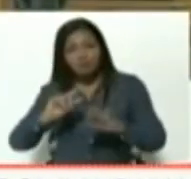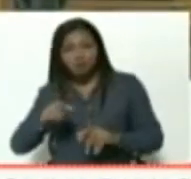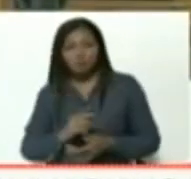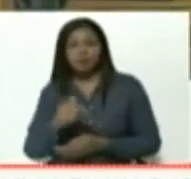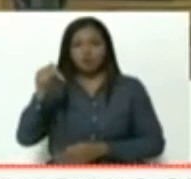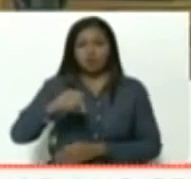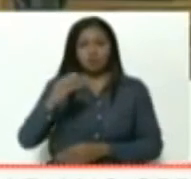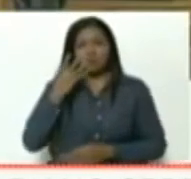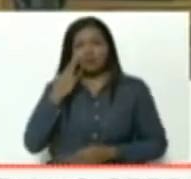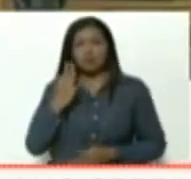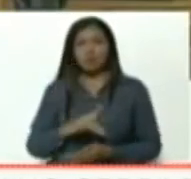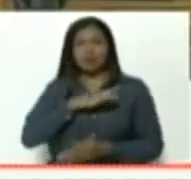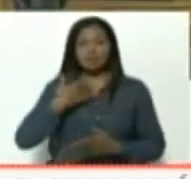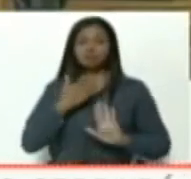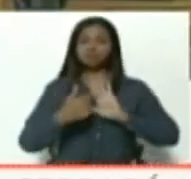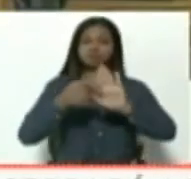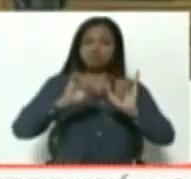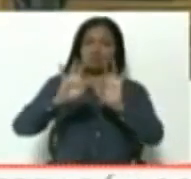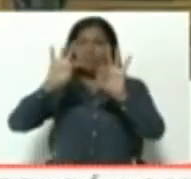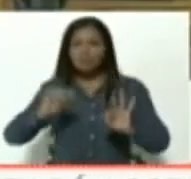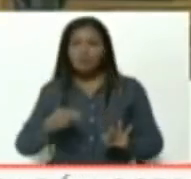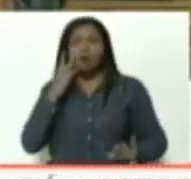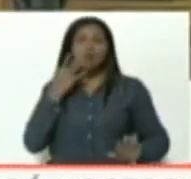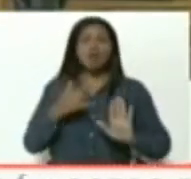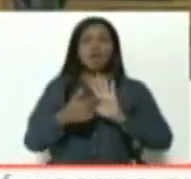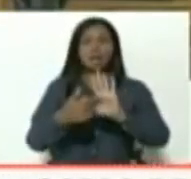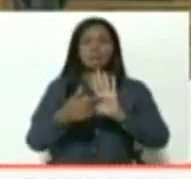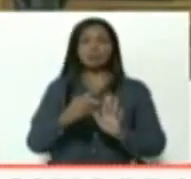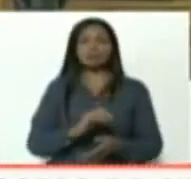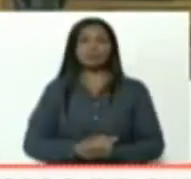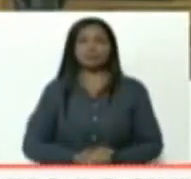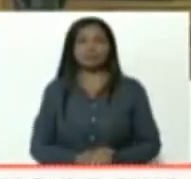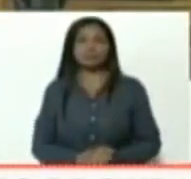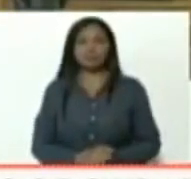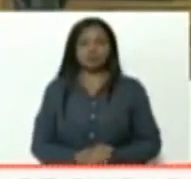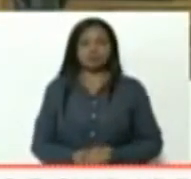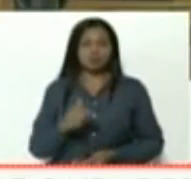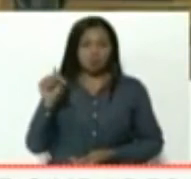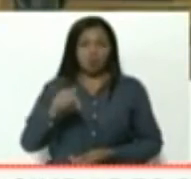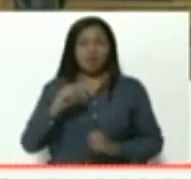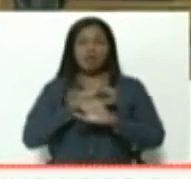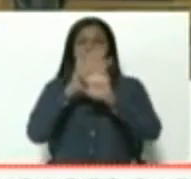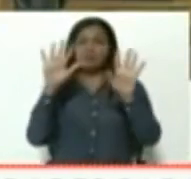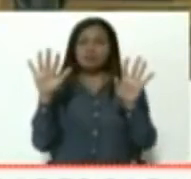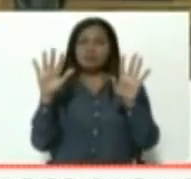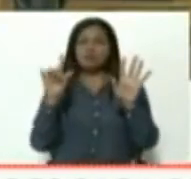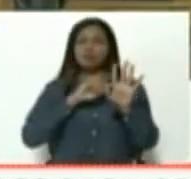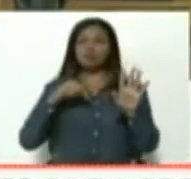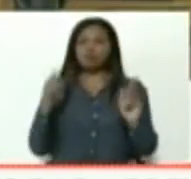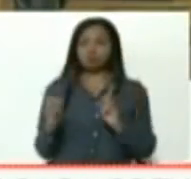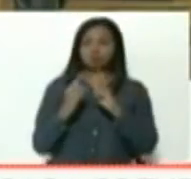Hoy, por ejemplo, queremos mostrar también un ejemplo negativo. Hoy, en la mañana, nos topamos